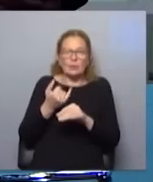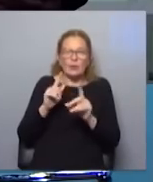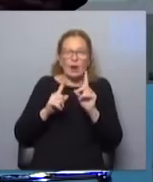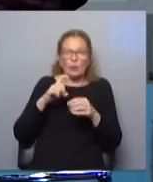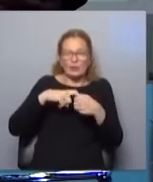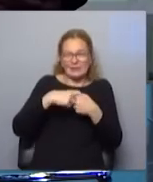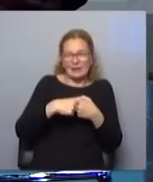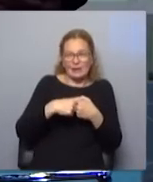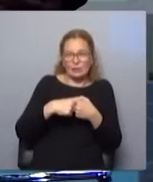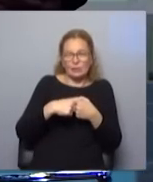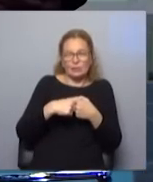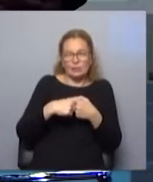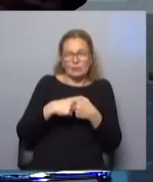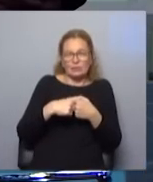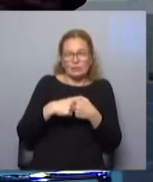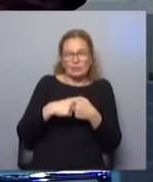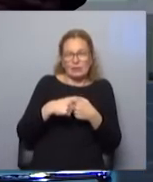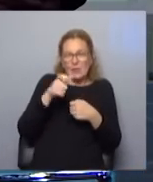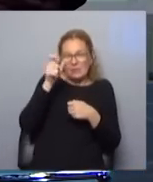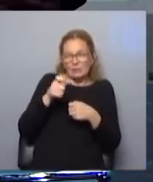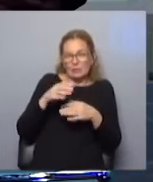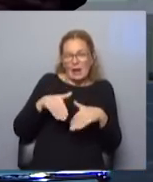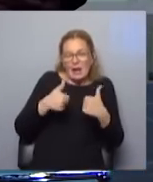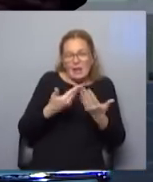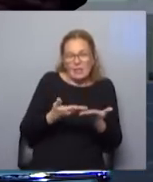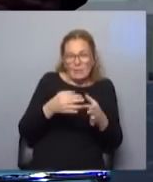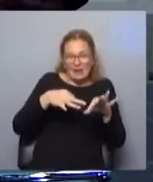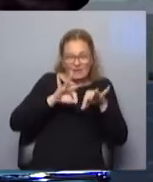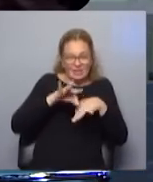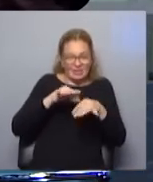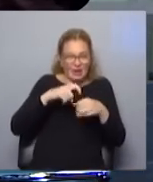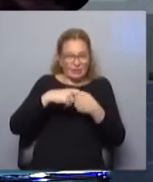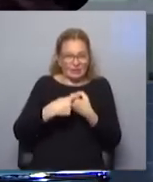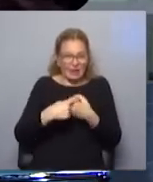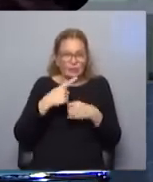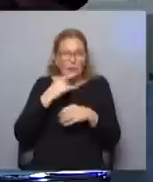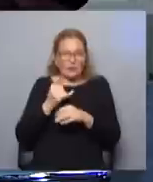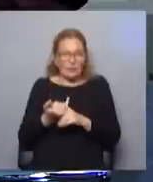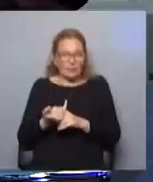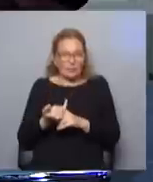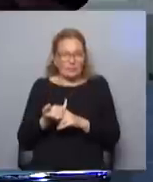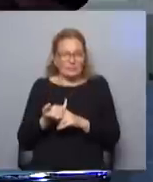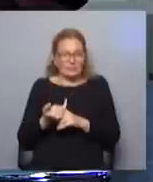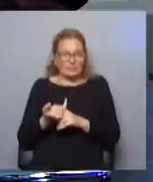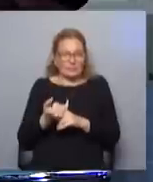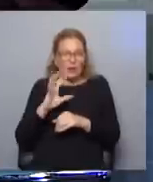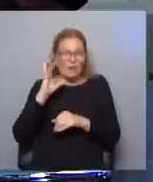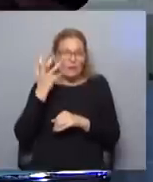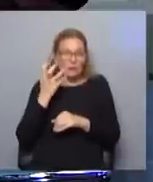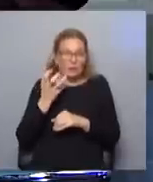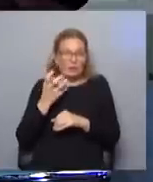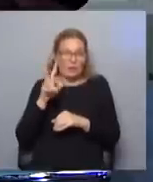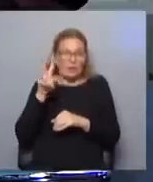donde donde los productores directamente le daban y le vendían a los sindicatos de frutas